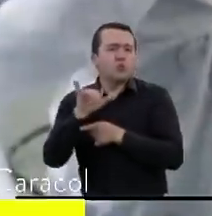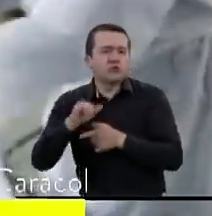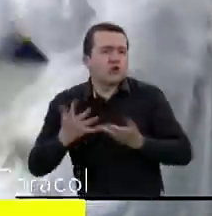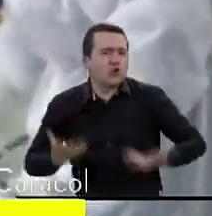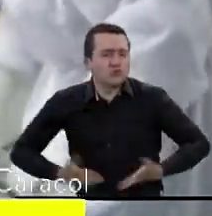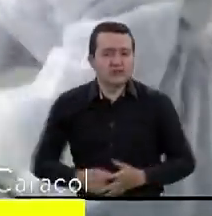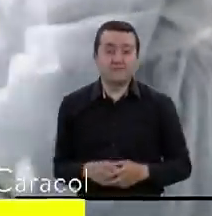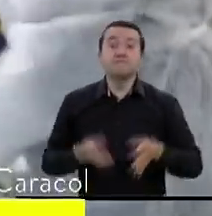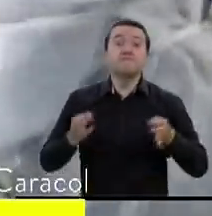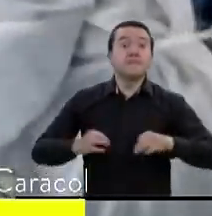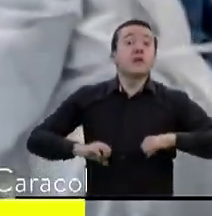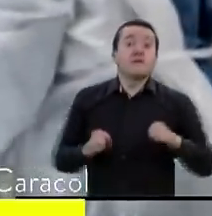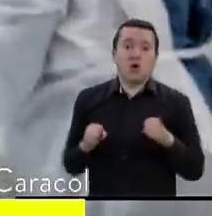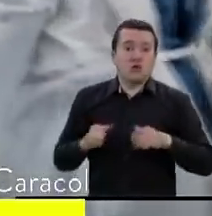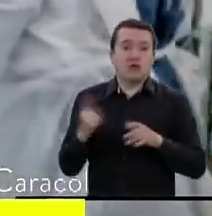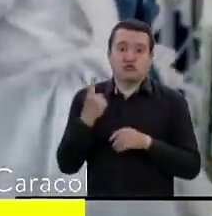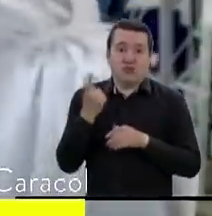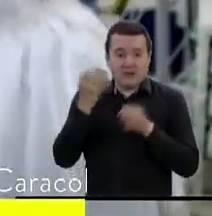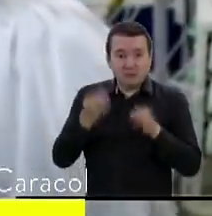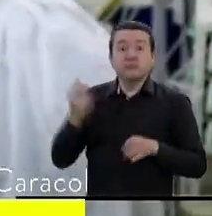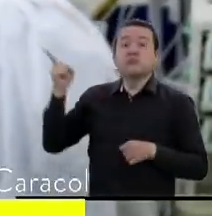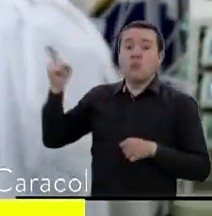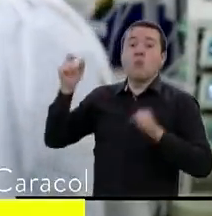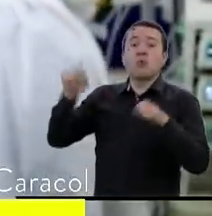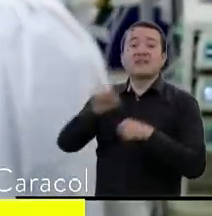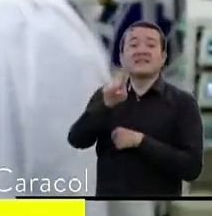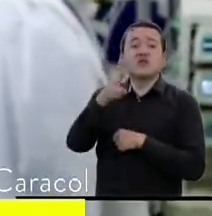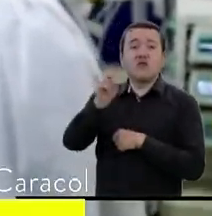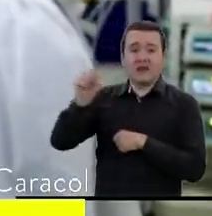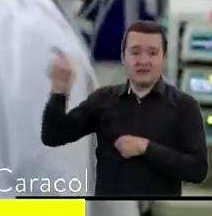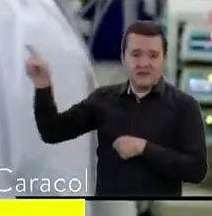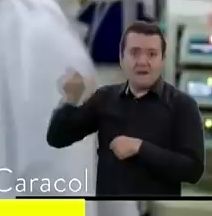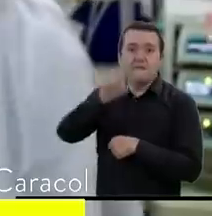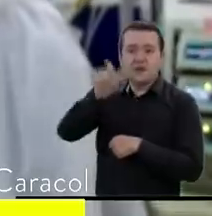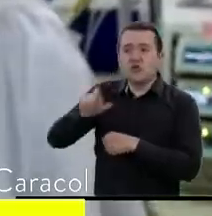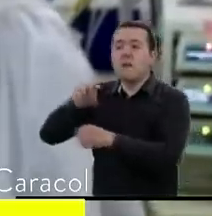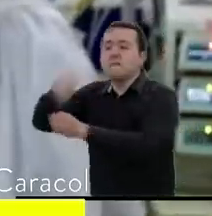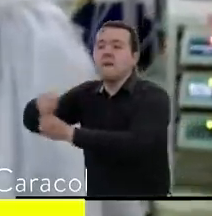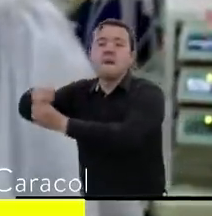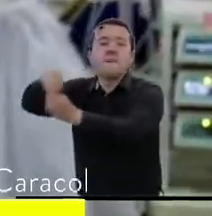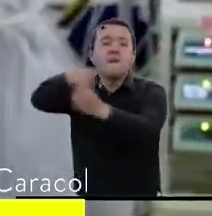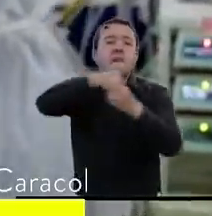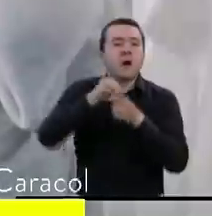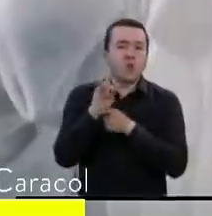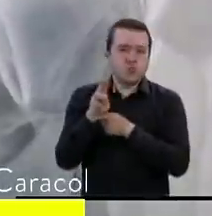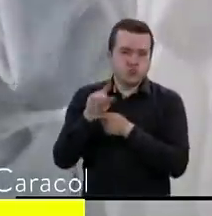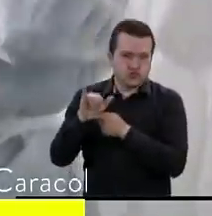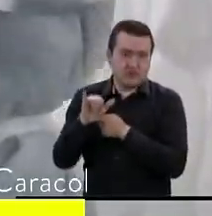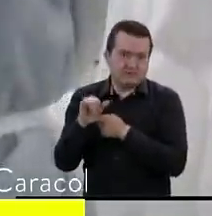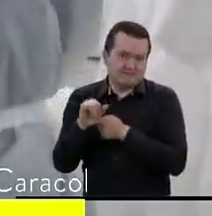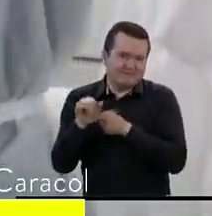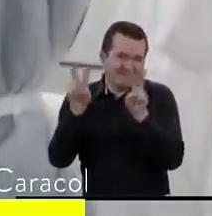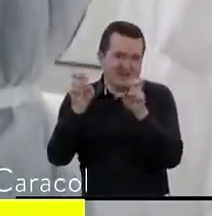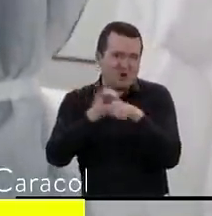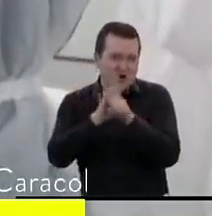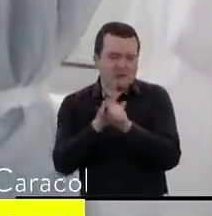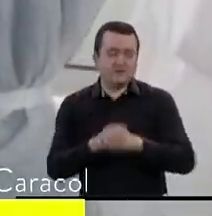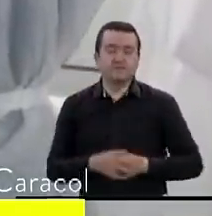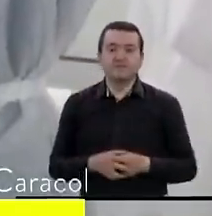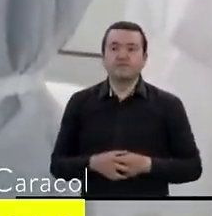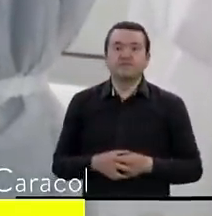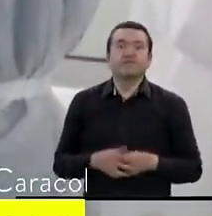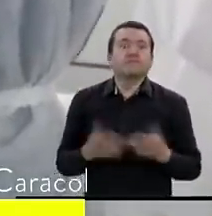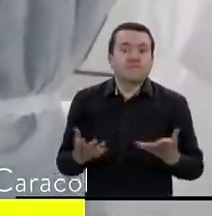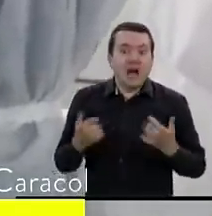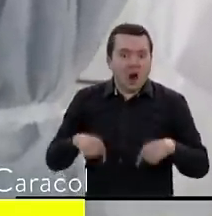Bogotá solo tiene espacio para 120 pacientes en las unidades de cuidados intensivos para atender la pandemia. La lucha no solo es por ampliar la